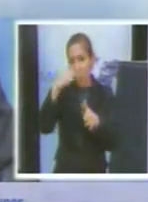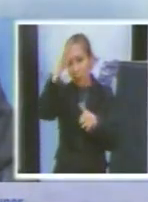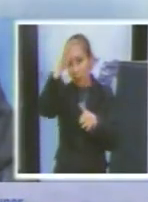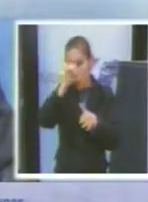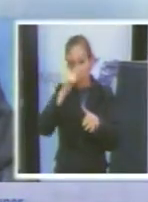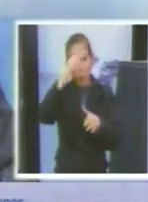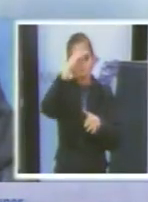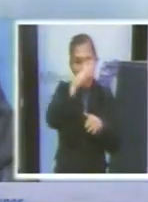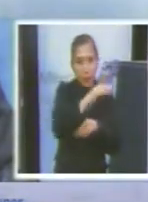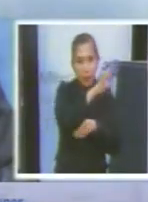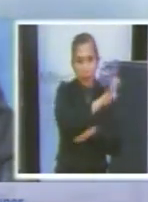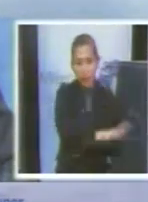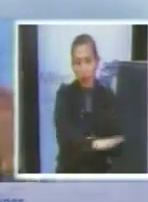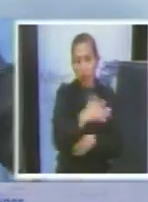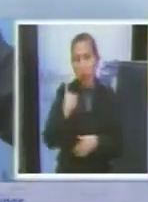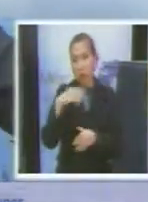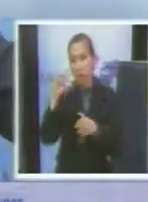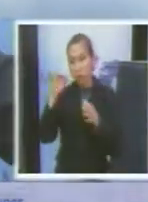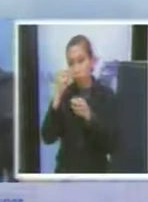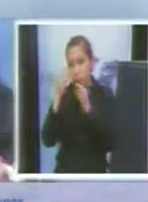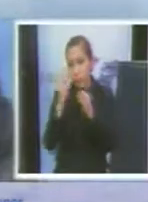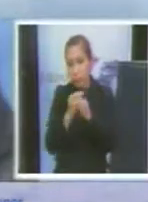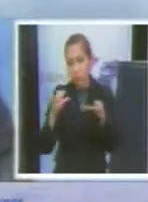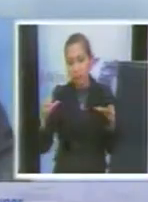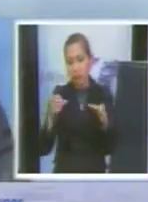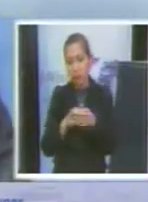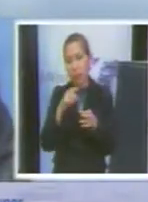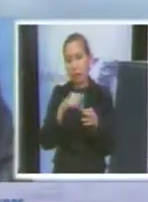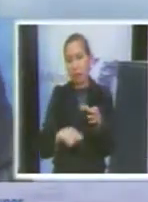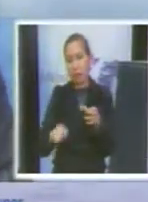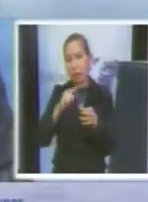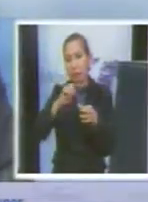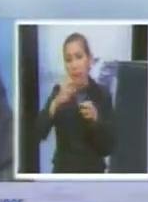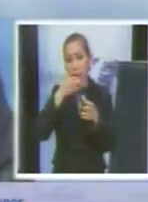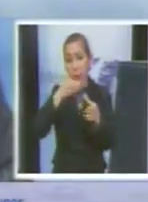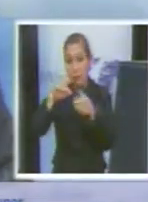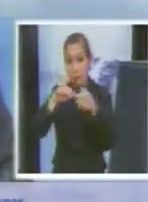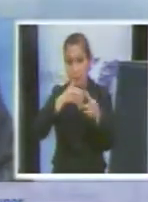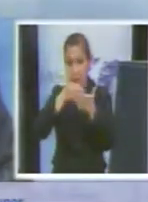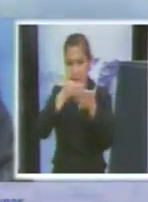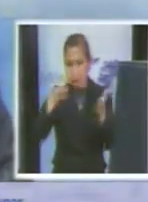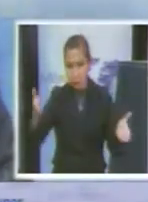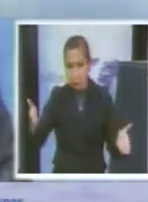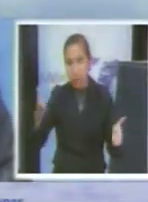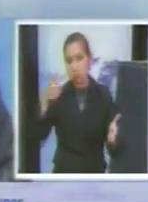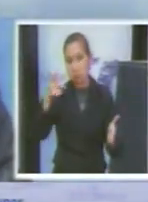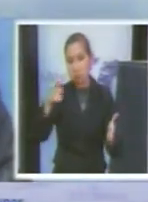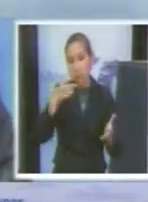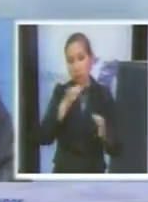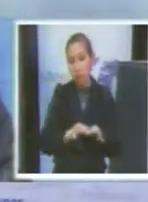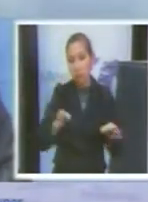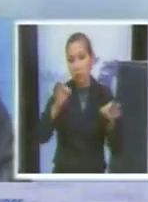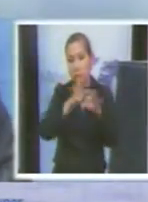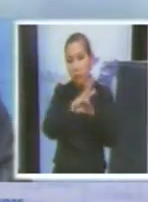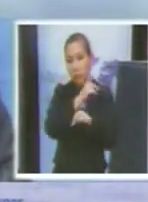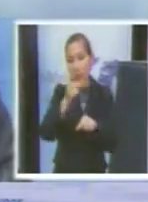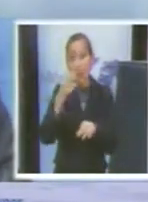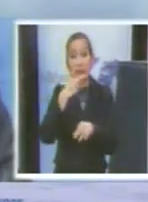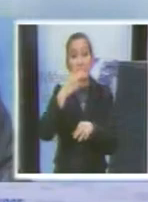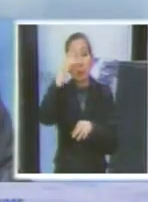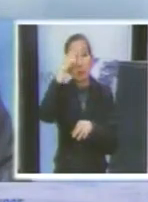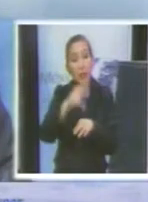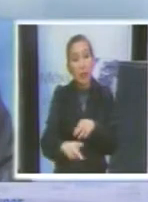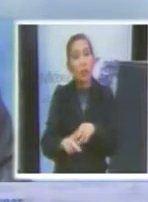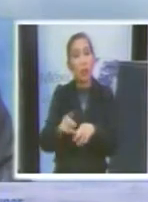que México, o el acuerdo global que tiene una dimensión comercial, fue muy importante porque permitió a